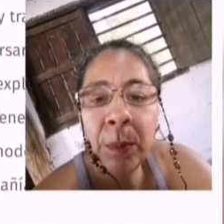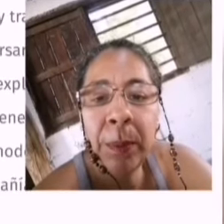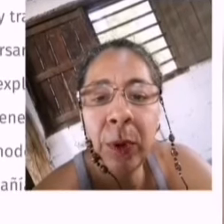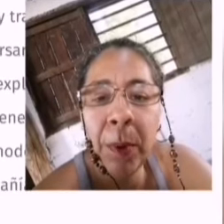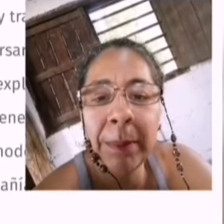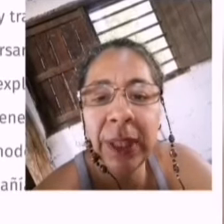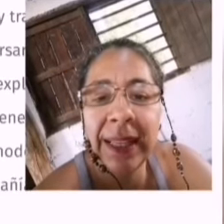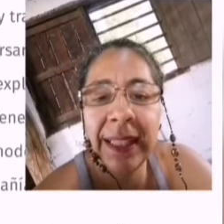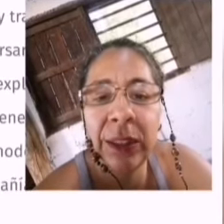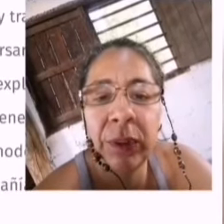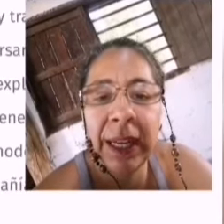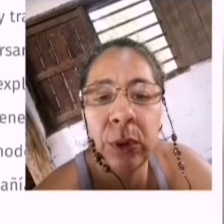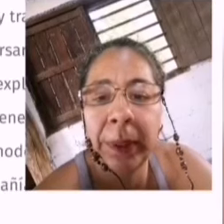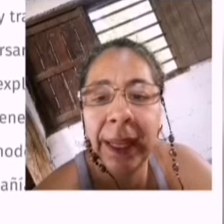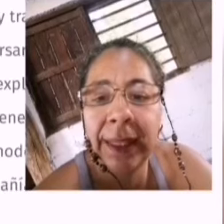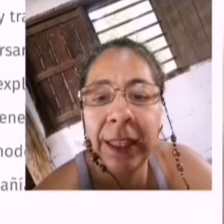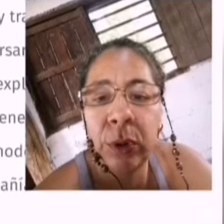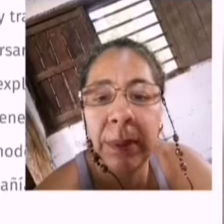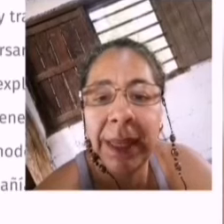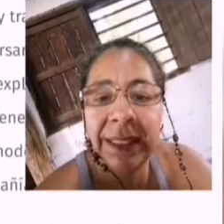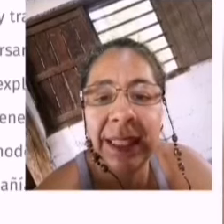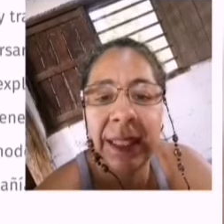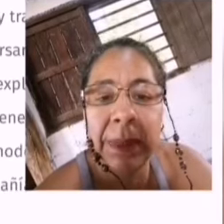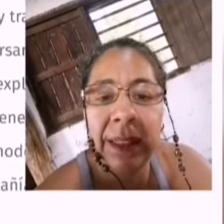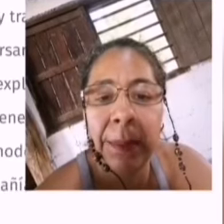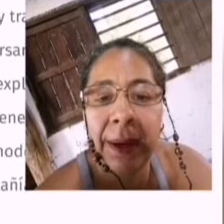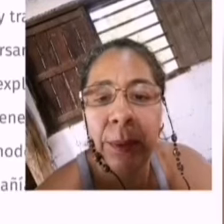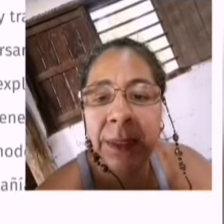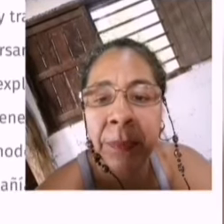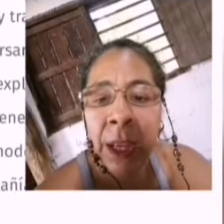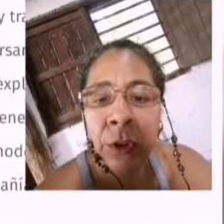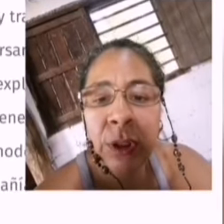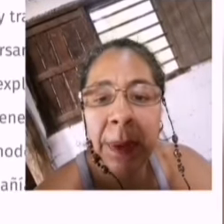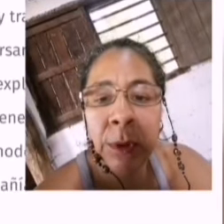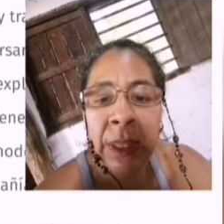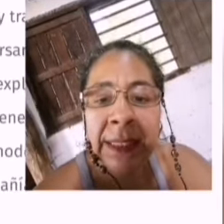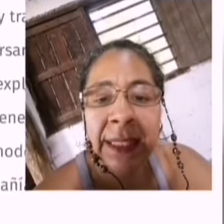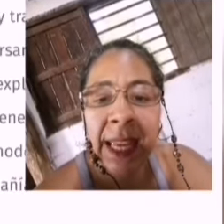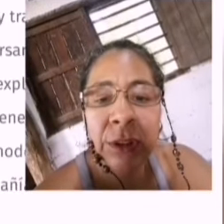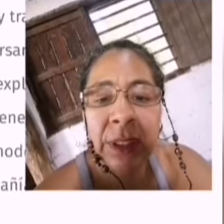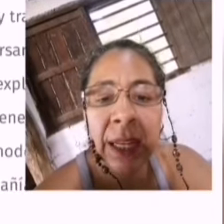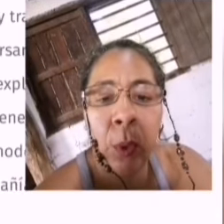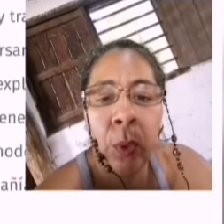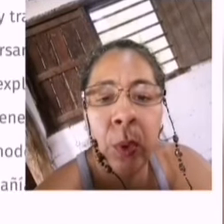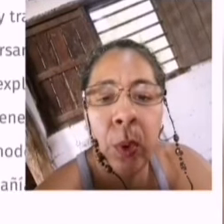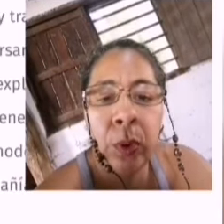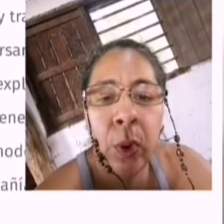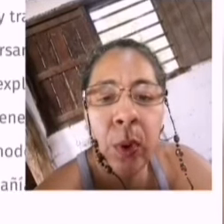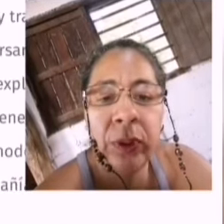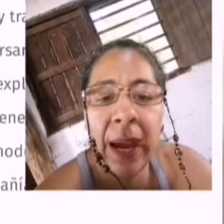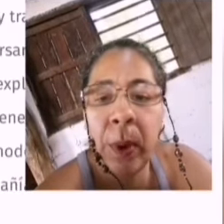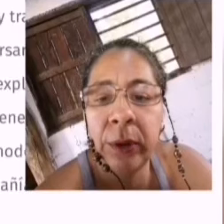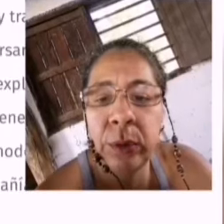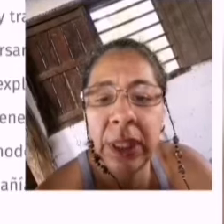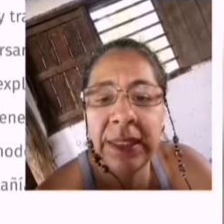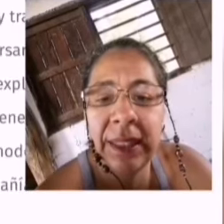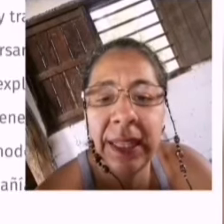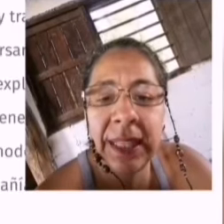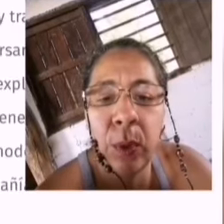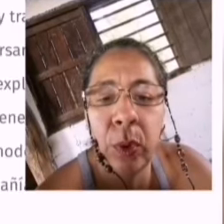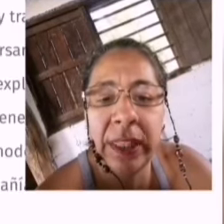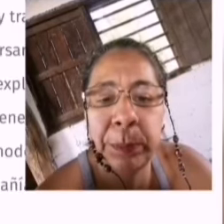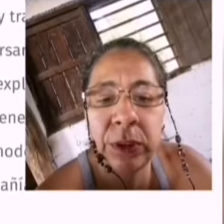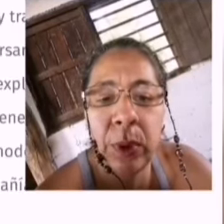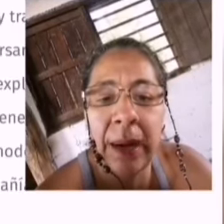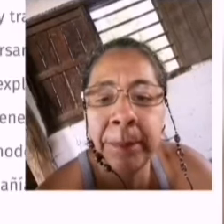vamos a identificar sobre el derecho de más de 7 mil trabajadores? No sabemos si ellos están o no de acuerdo, si les